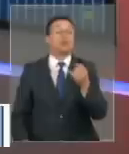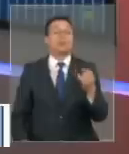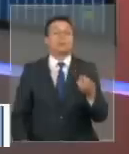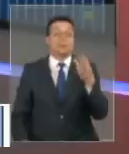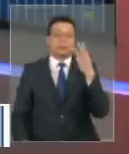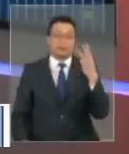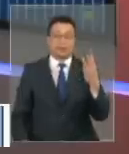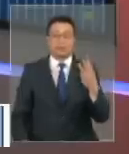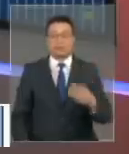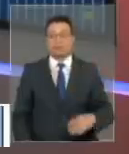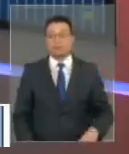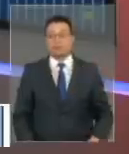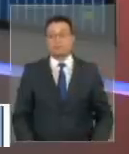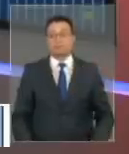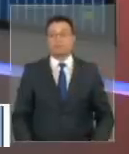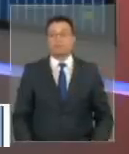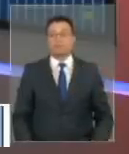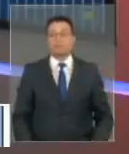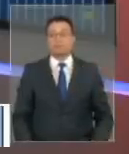El 3.